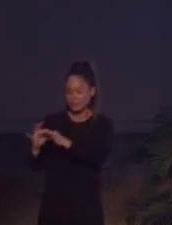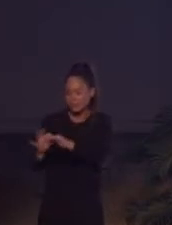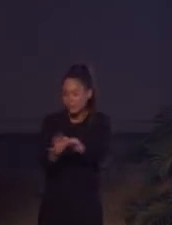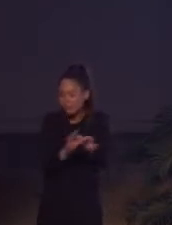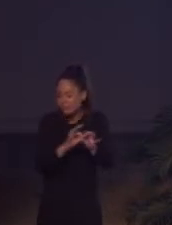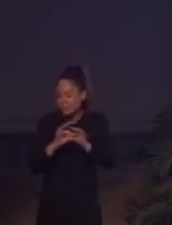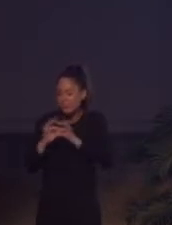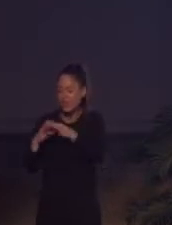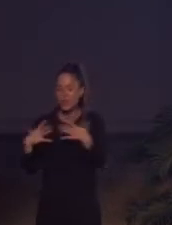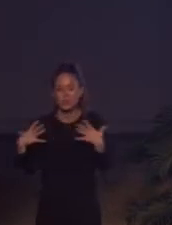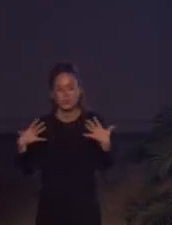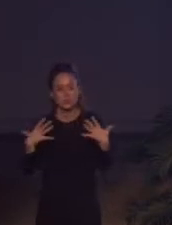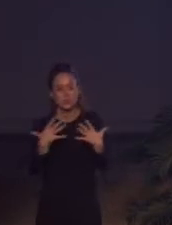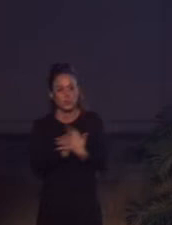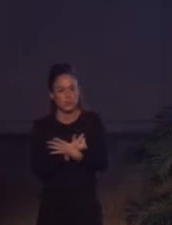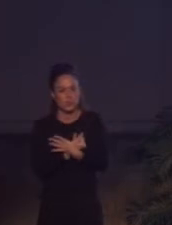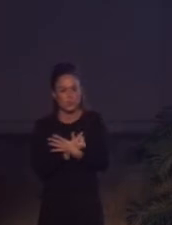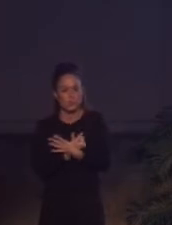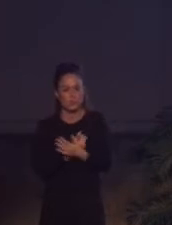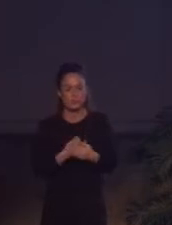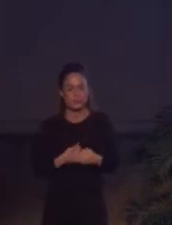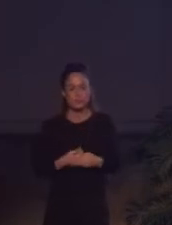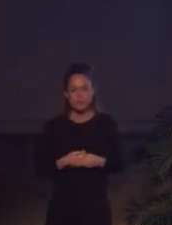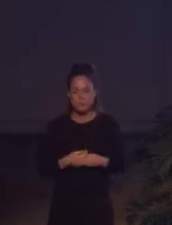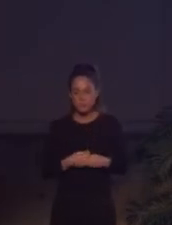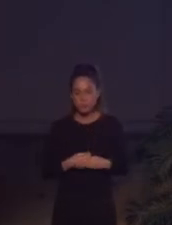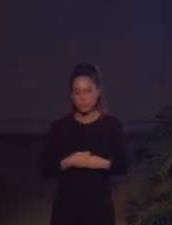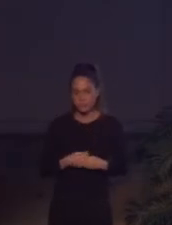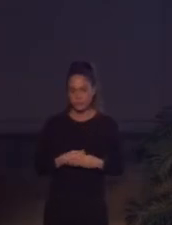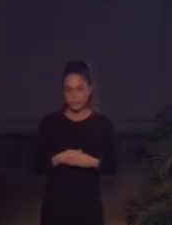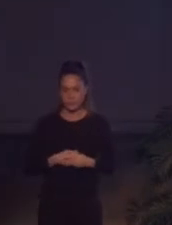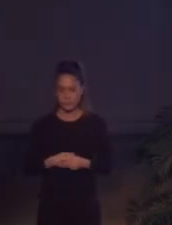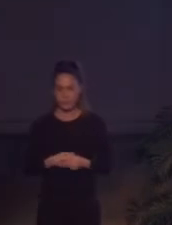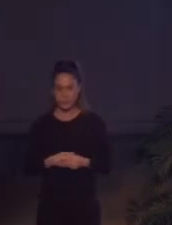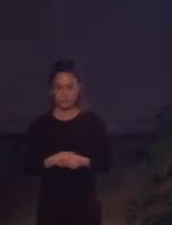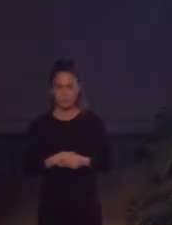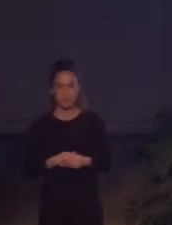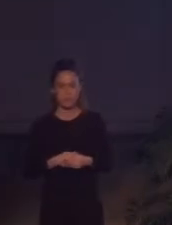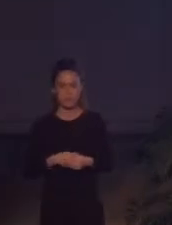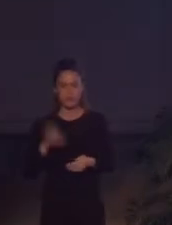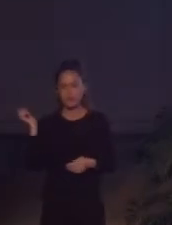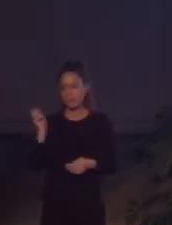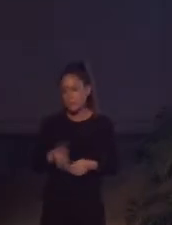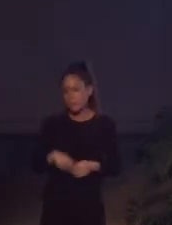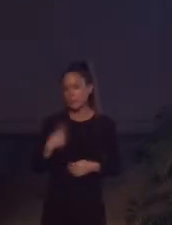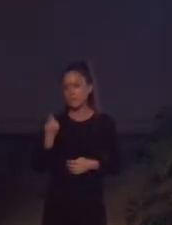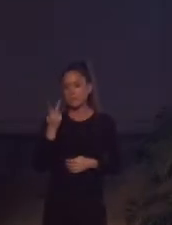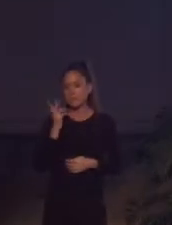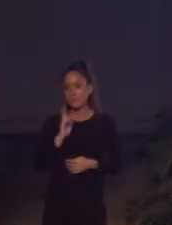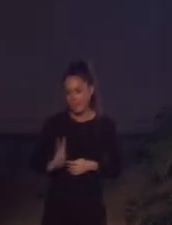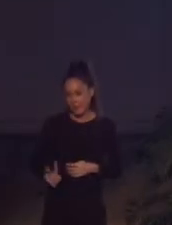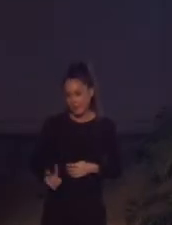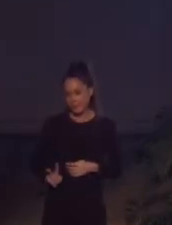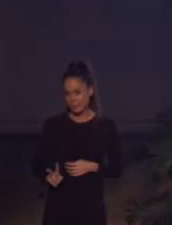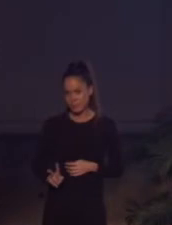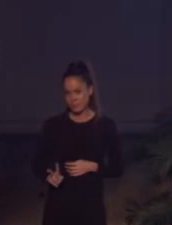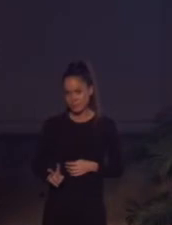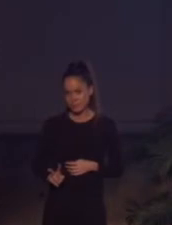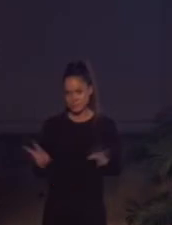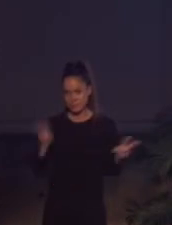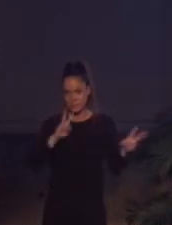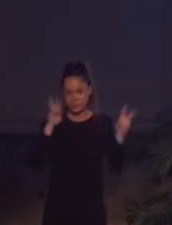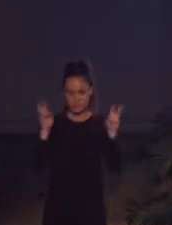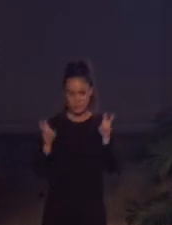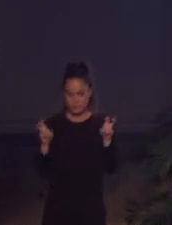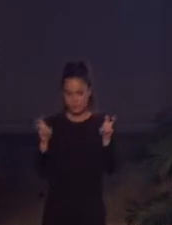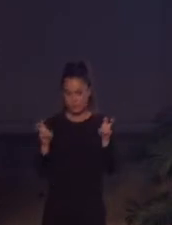norren behintzat, nahiz eta gero, ba, esaten dizu edan bezala, badauden veganismoaren bueltan egin